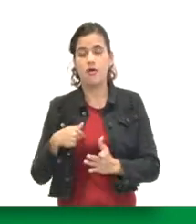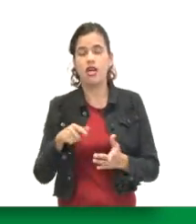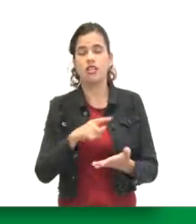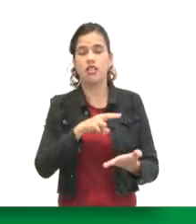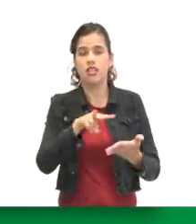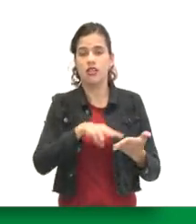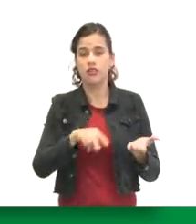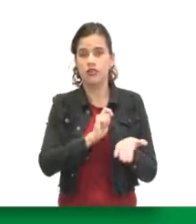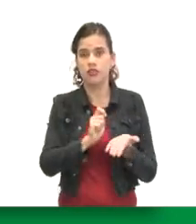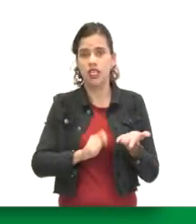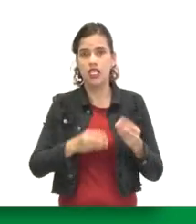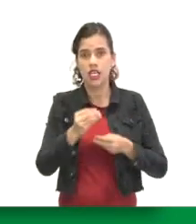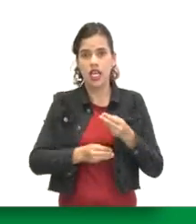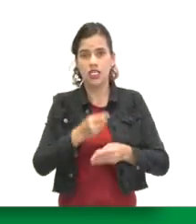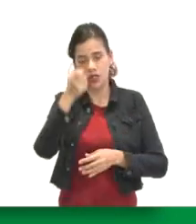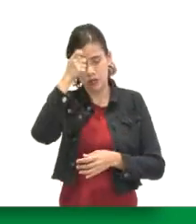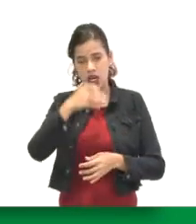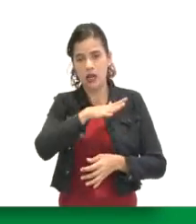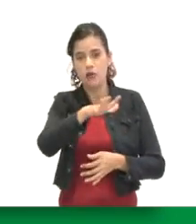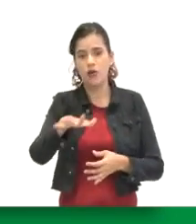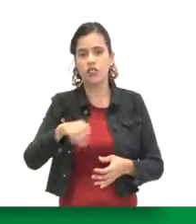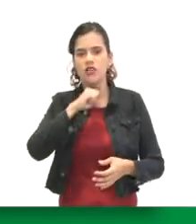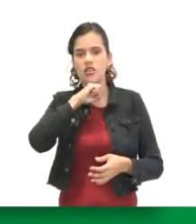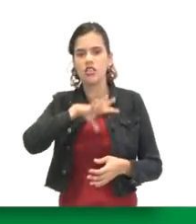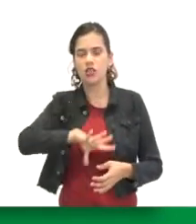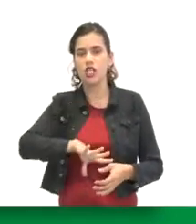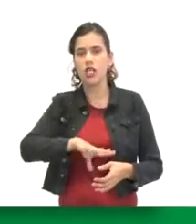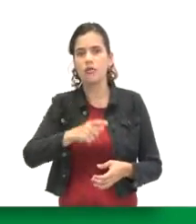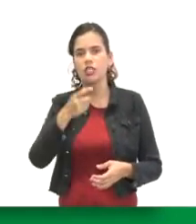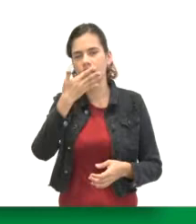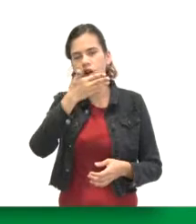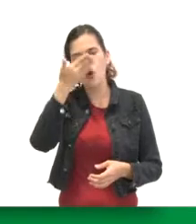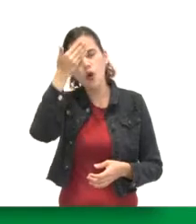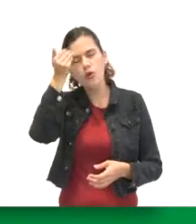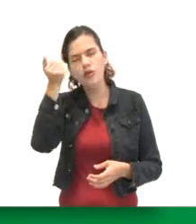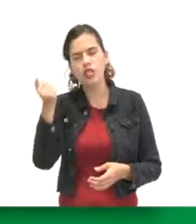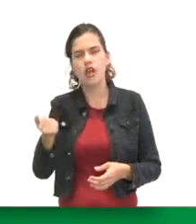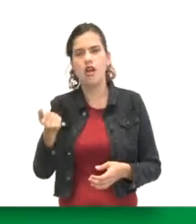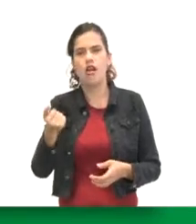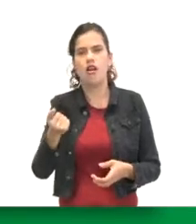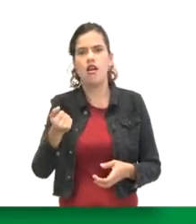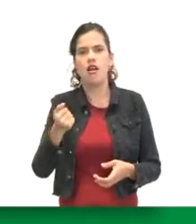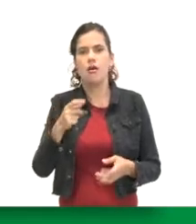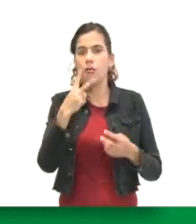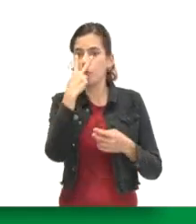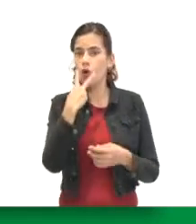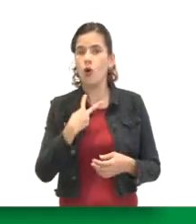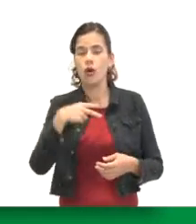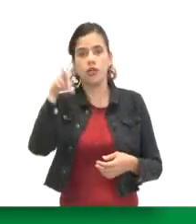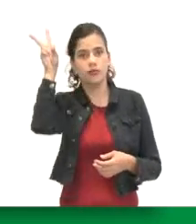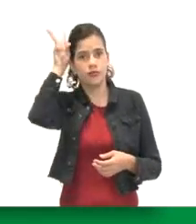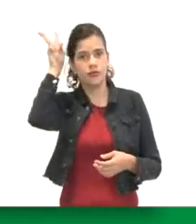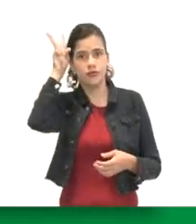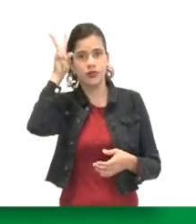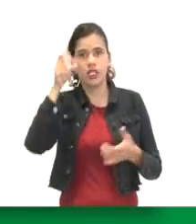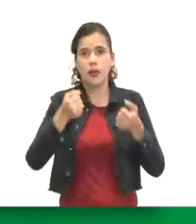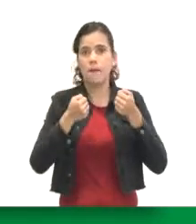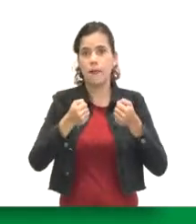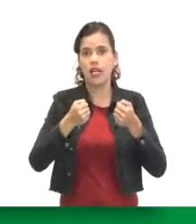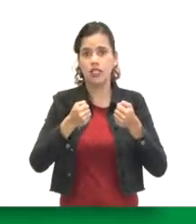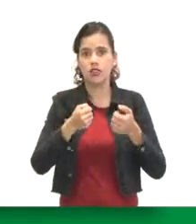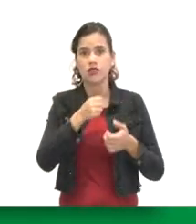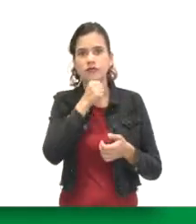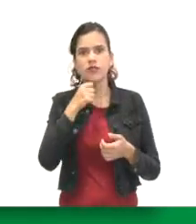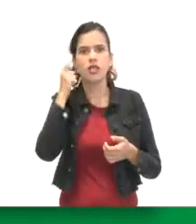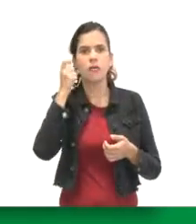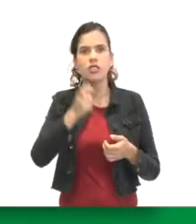está dirigido a la población históricamente excluida: pobres, indígenas, privados de libertad, adultos mayores y personas